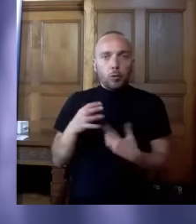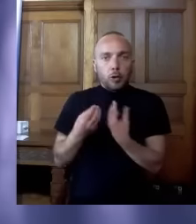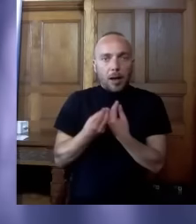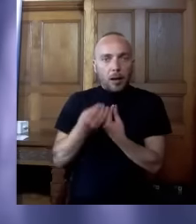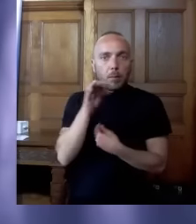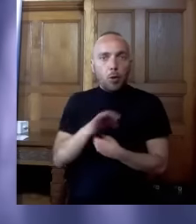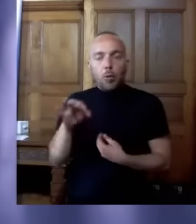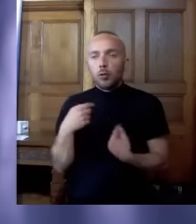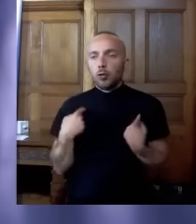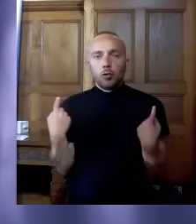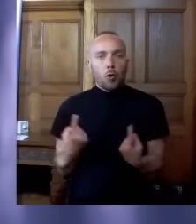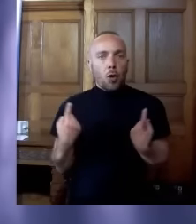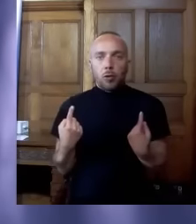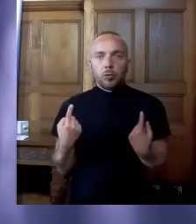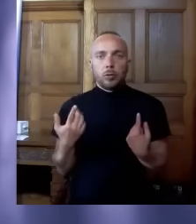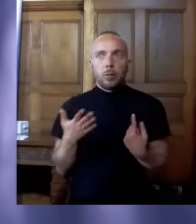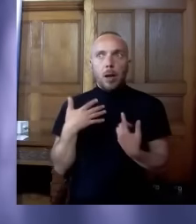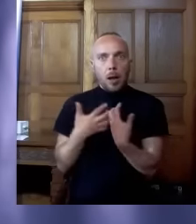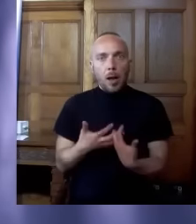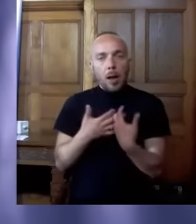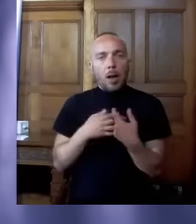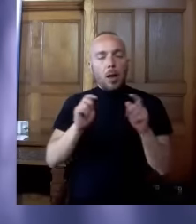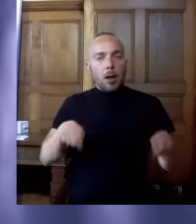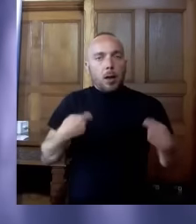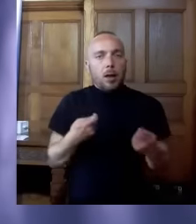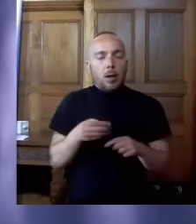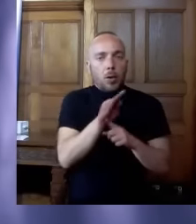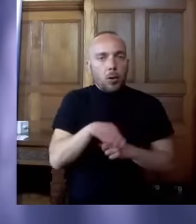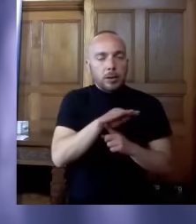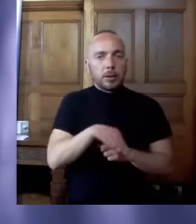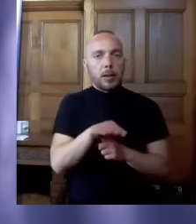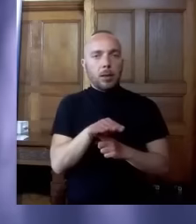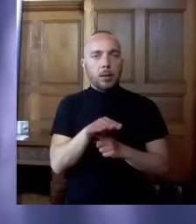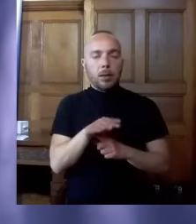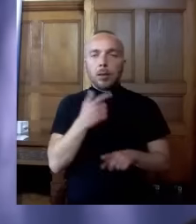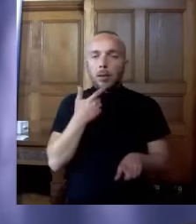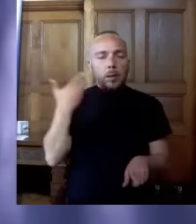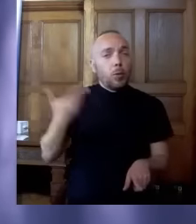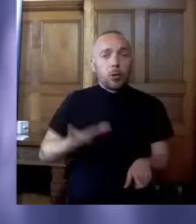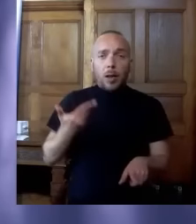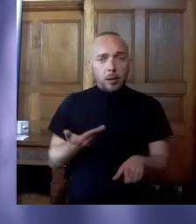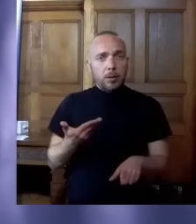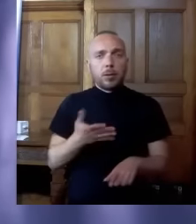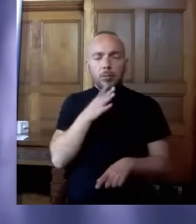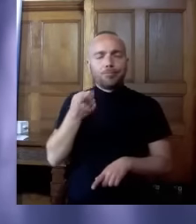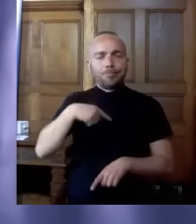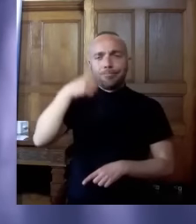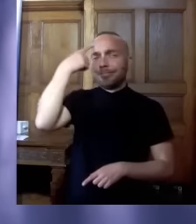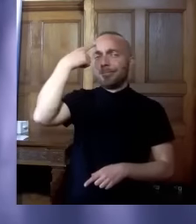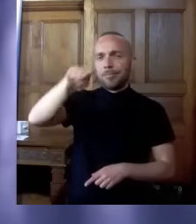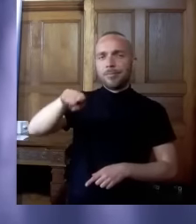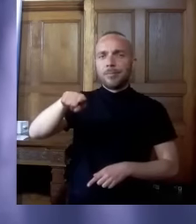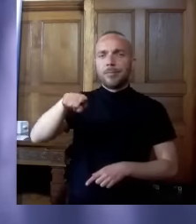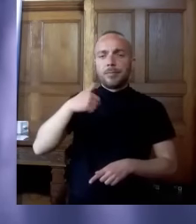defendiendo la bandera de la lucha ecologista Y esto es muy importante porque somos conscientes de